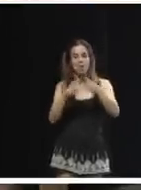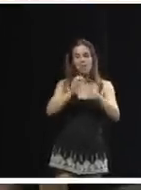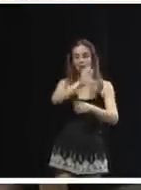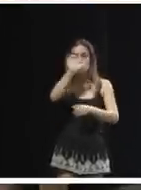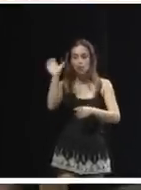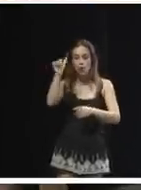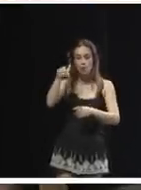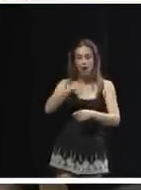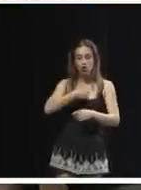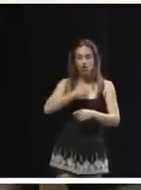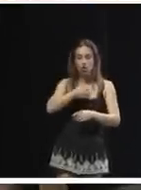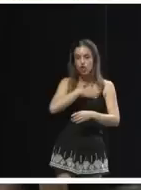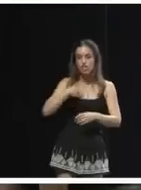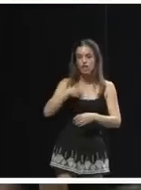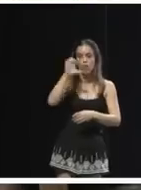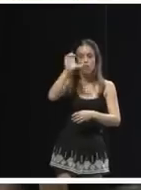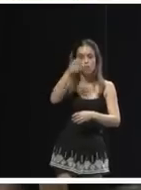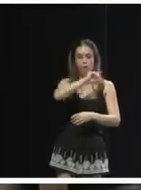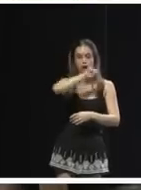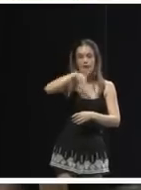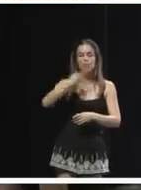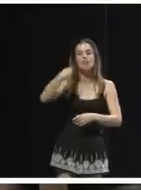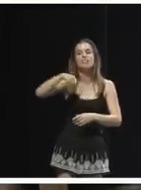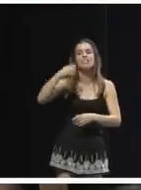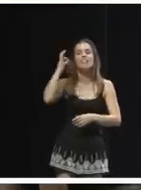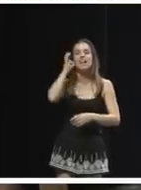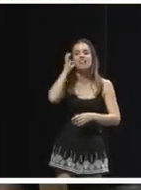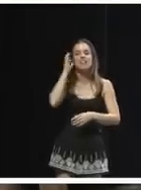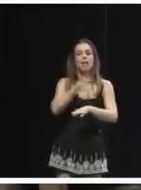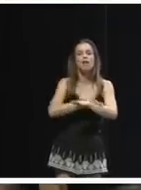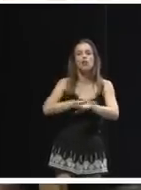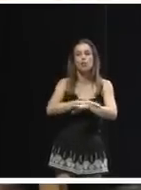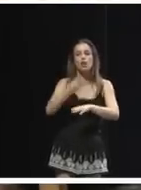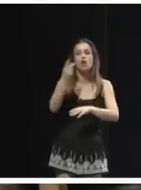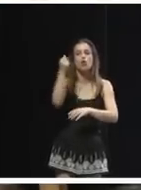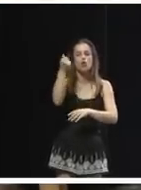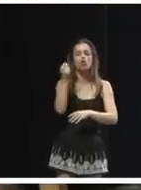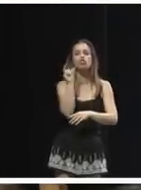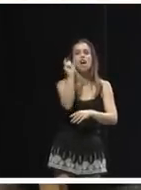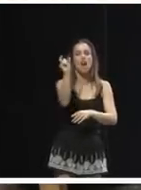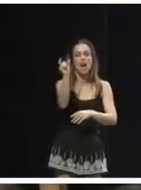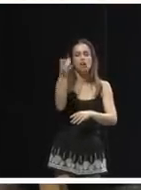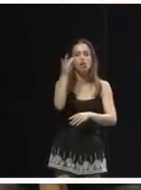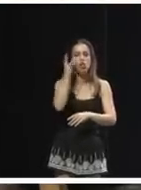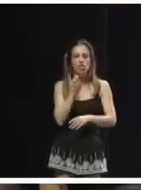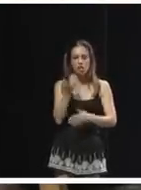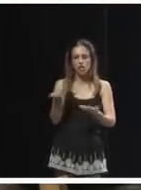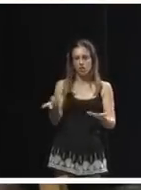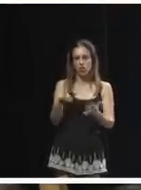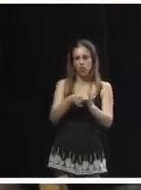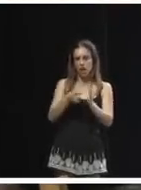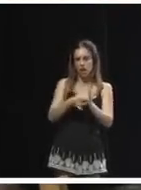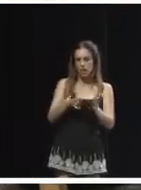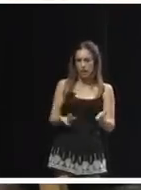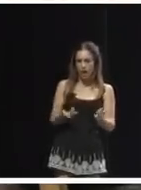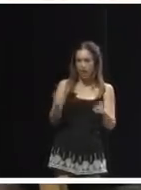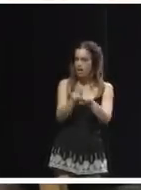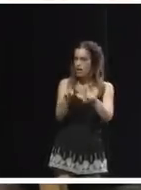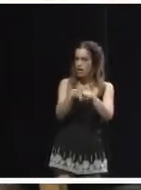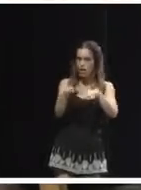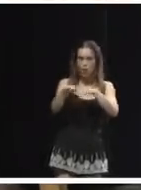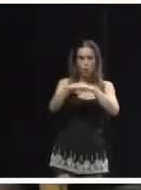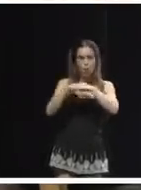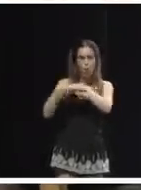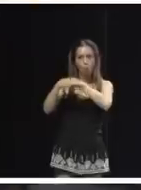país, quiero ser presidenta del Gobierno de los trabajadores y trabajadoras con salarios dignos, como en Europa, exactamente igual que en